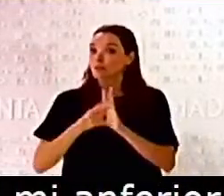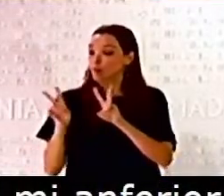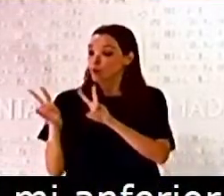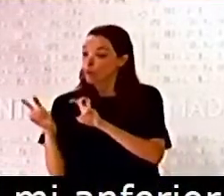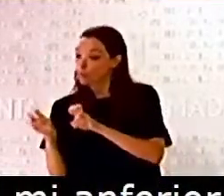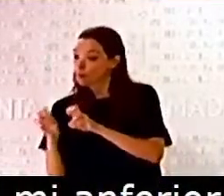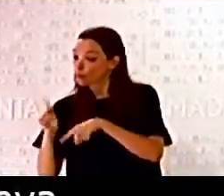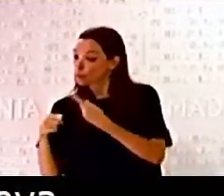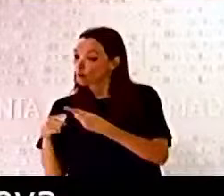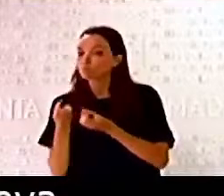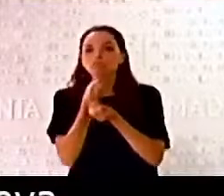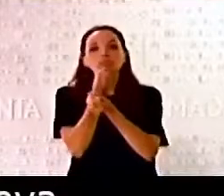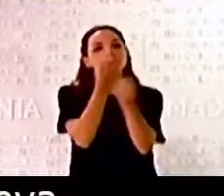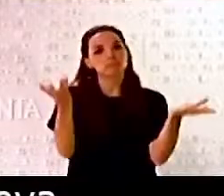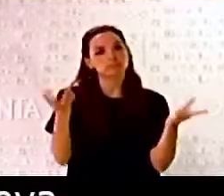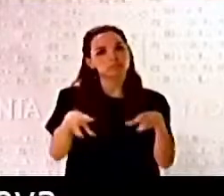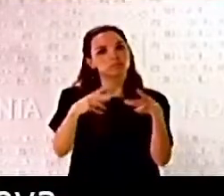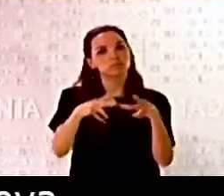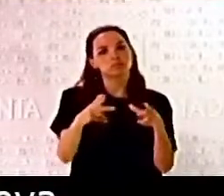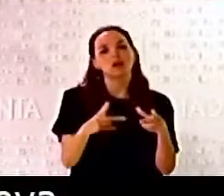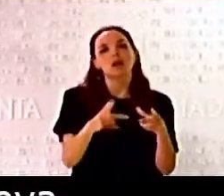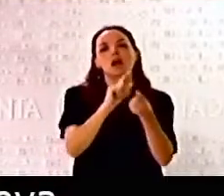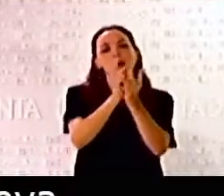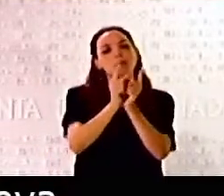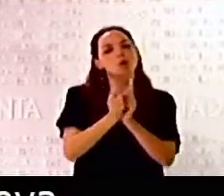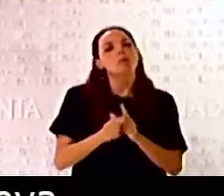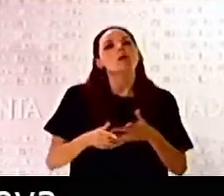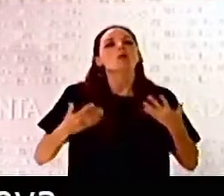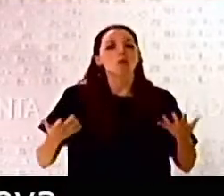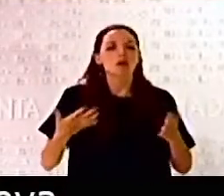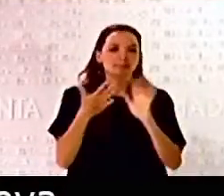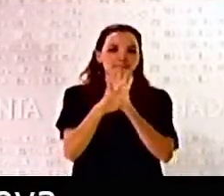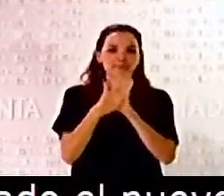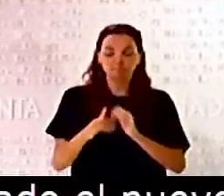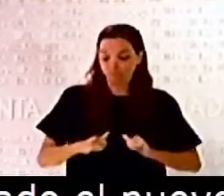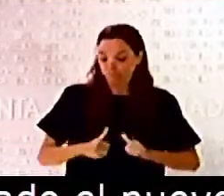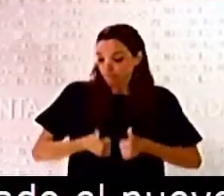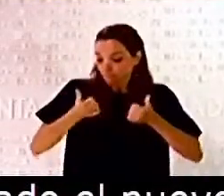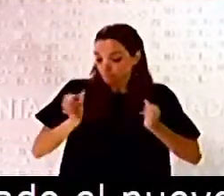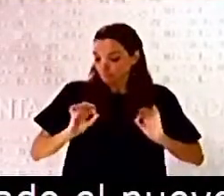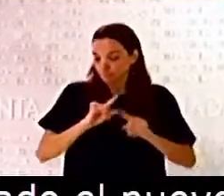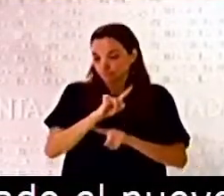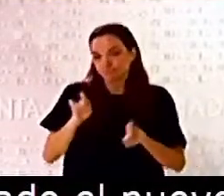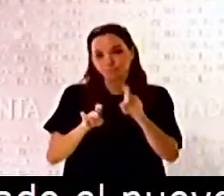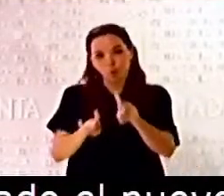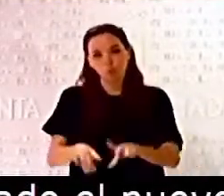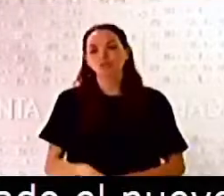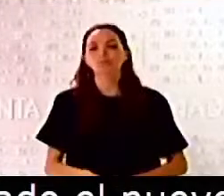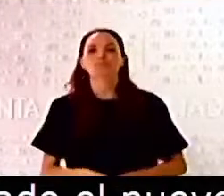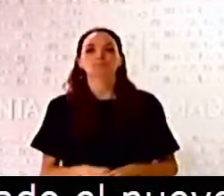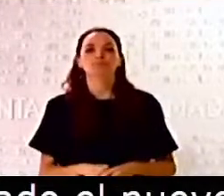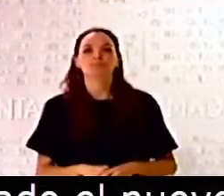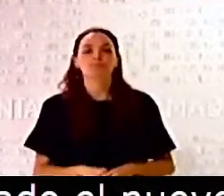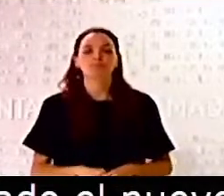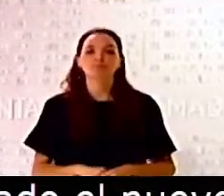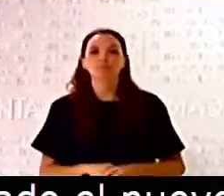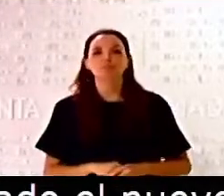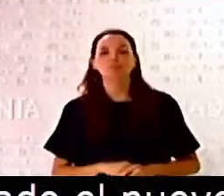a la ciudadanía de los cambios que pudiese haber. Por mi parte nada más. ¿Preguntas?